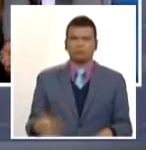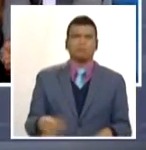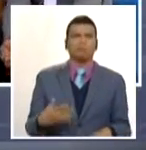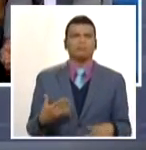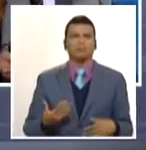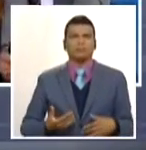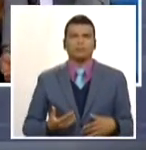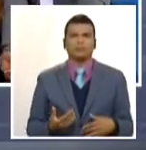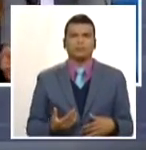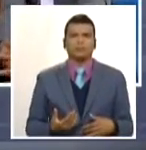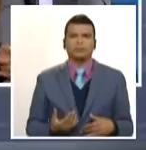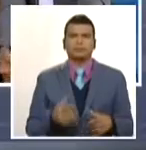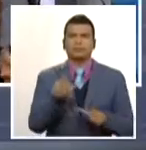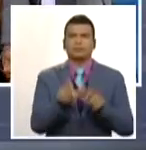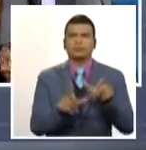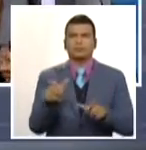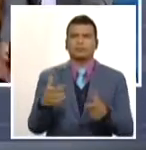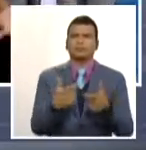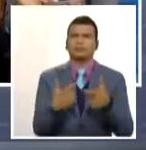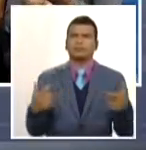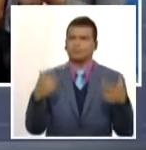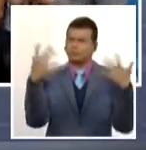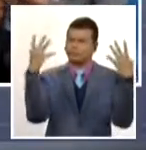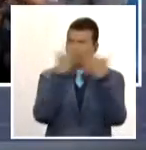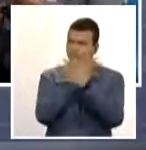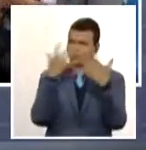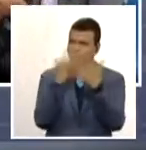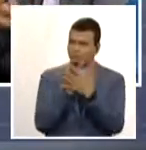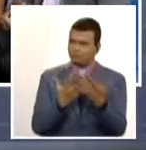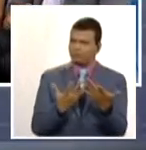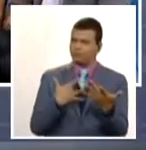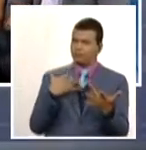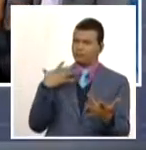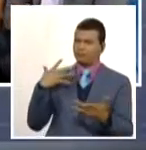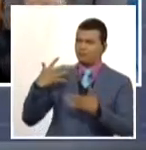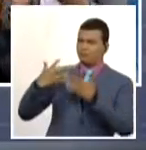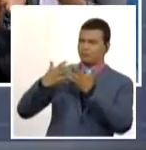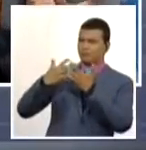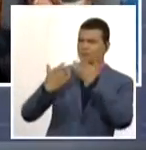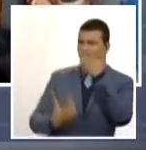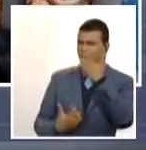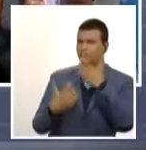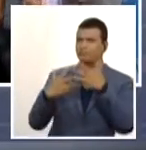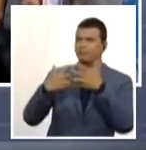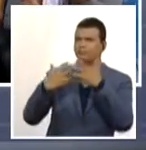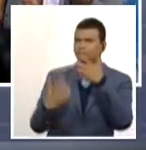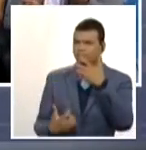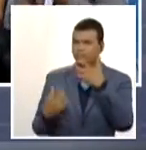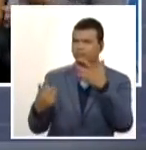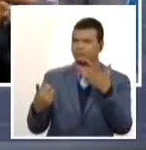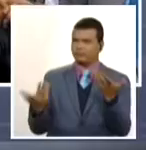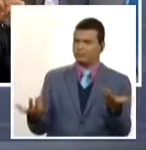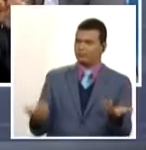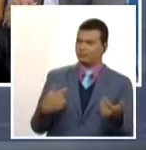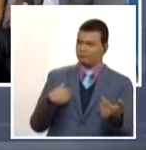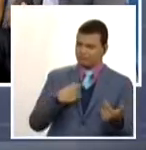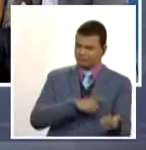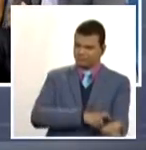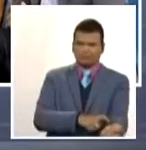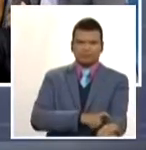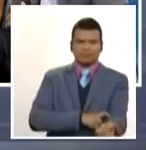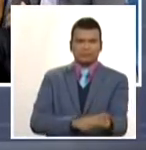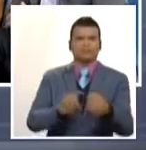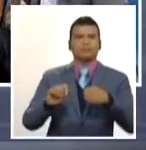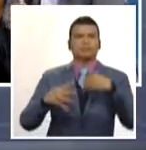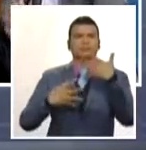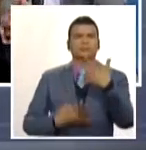resulta de que cada vez más las personas viven confundidas porque no encajan en la sociedad, porque encuentran muchas diferencias en la personalidad, ¿cierto, Mabel? Hay 9